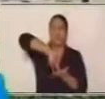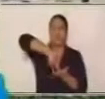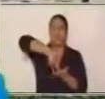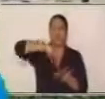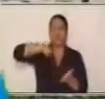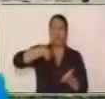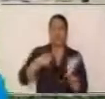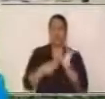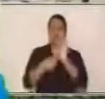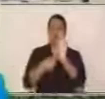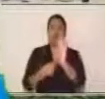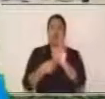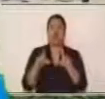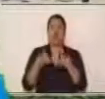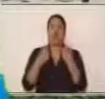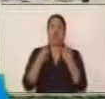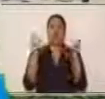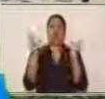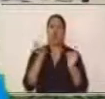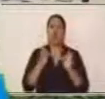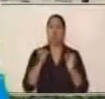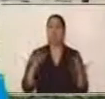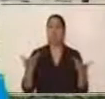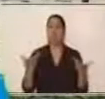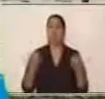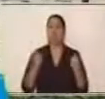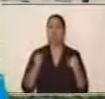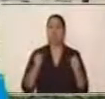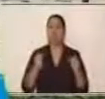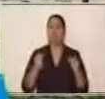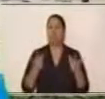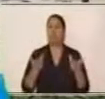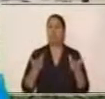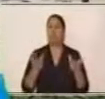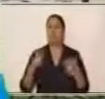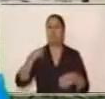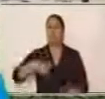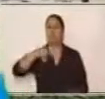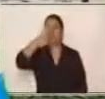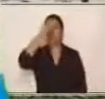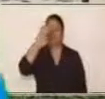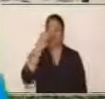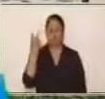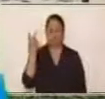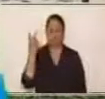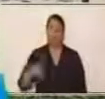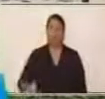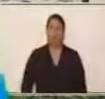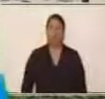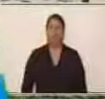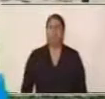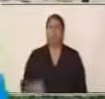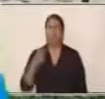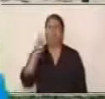nuevamente a formar los tres ángulos que hoy aprendimos. La